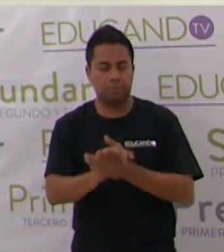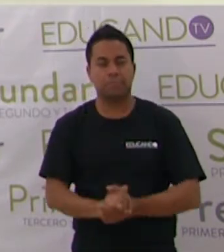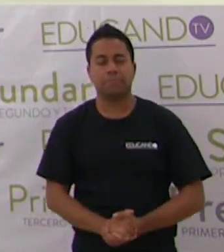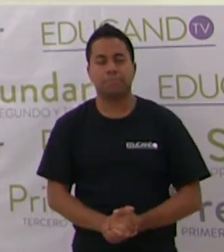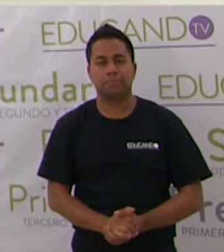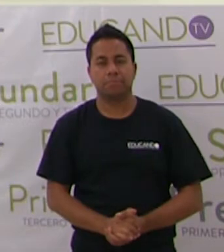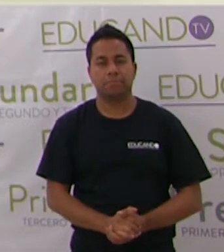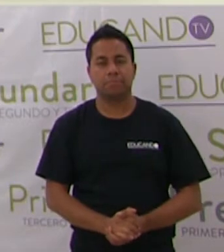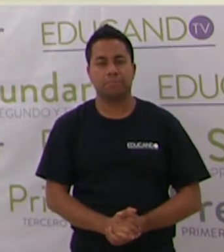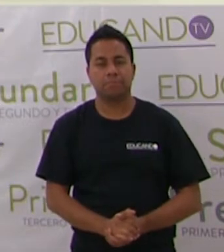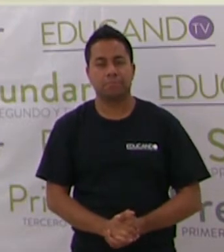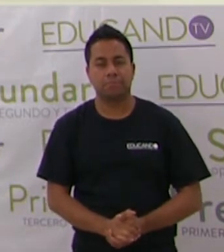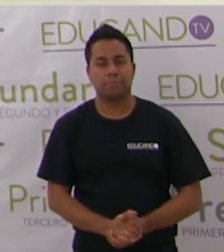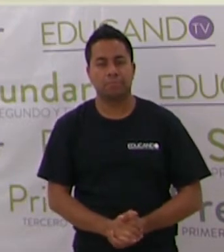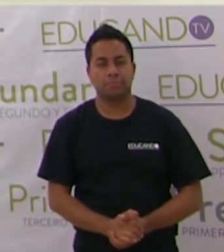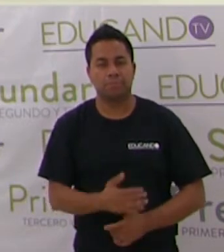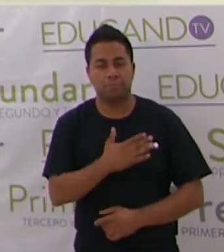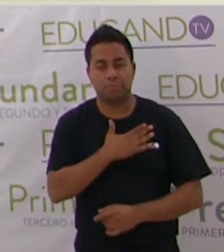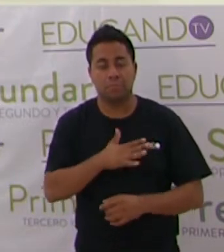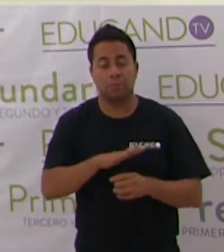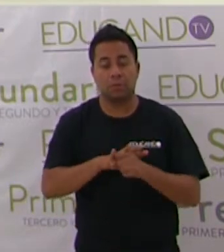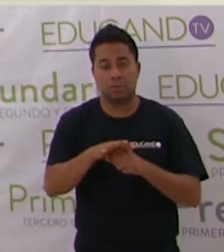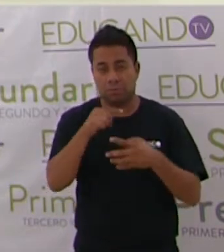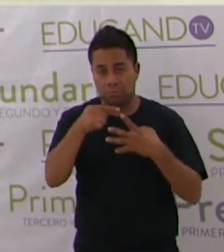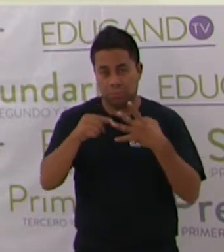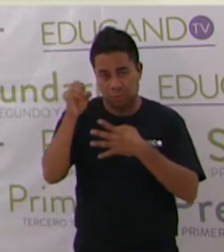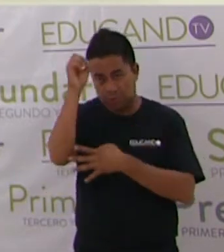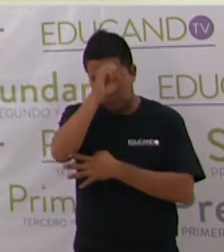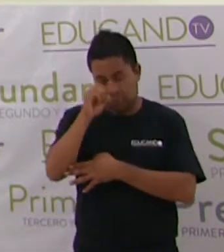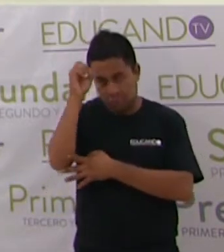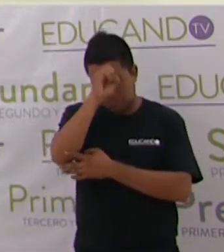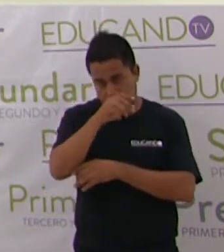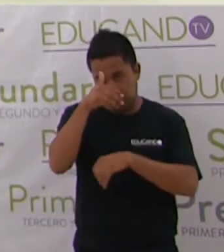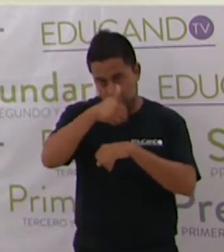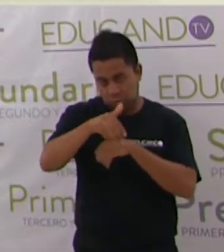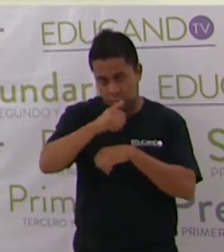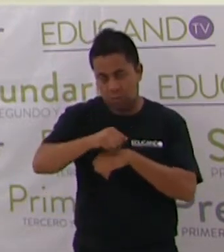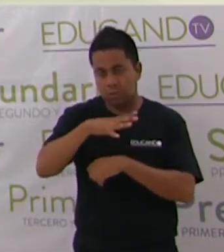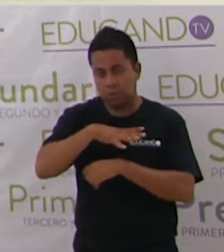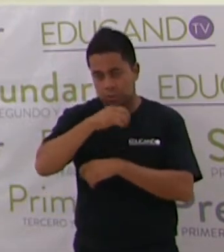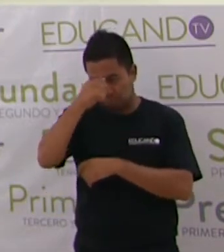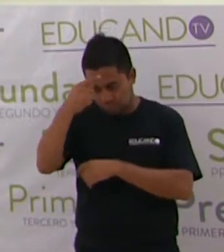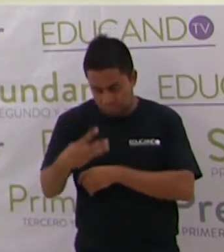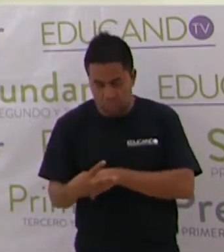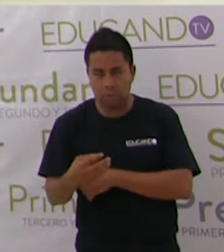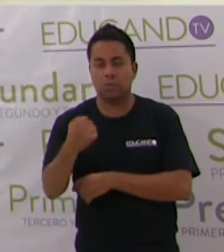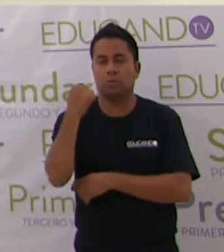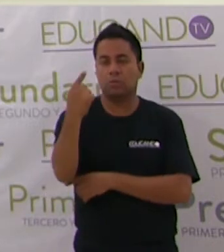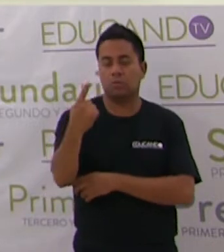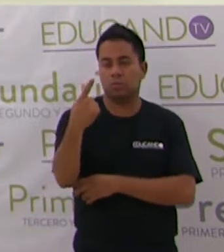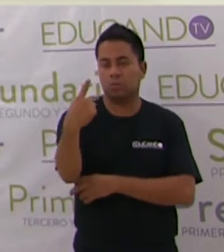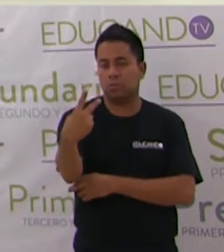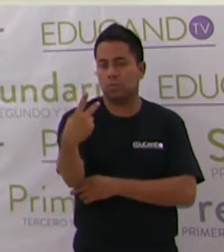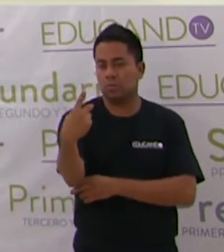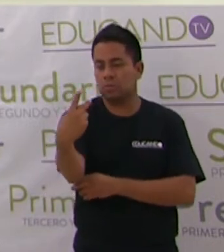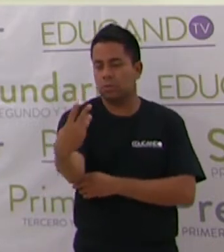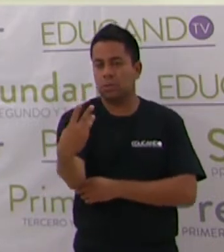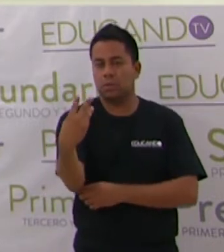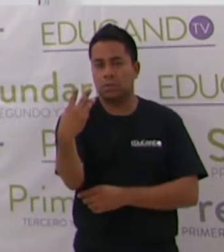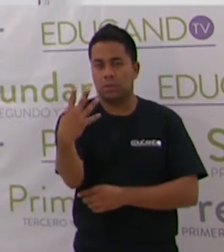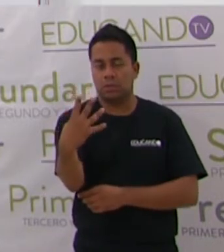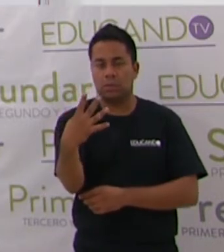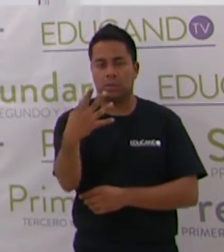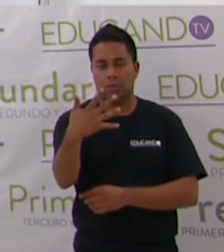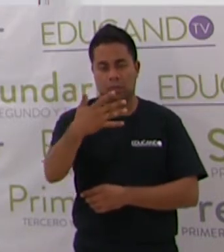Bueno, ¿cuántas opciones de números hay? 1, 2, 3, 4,